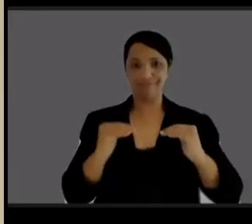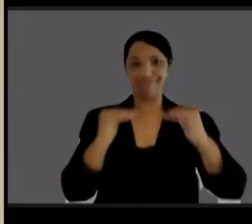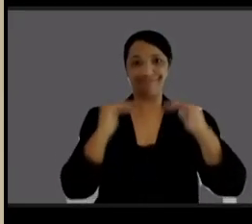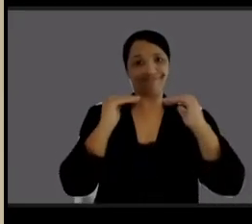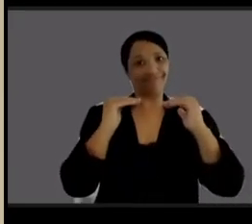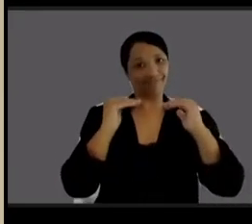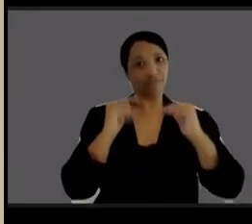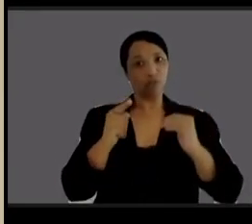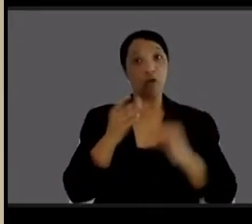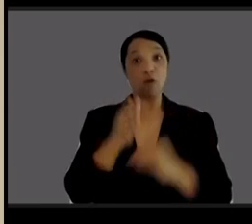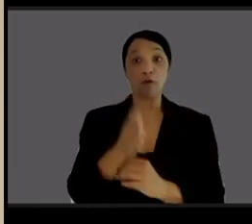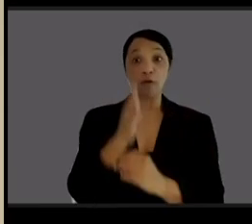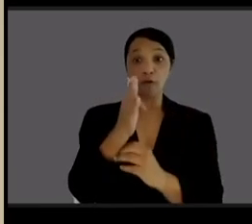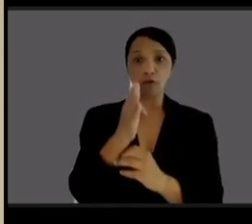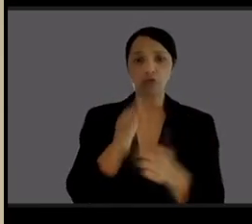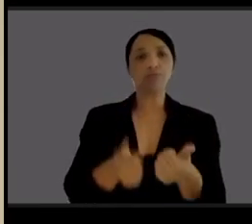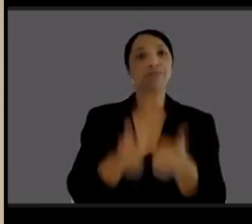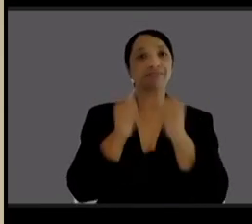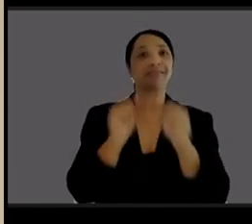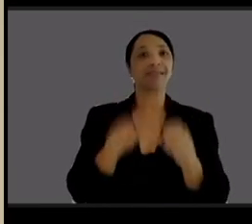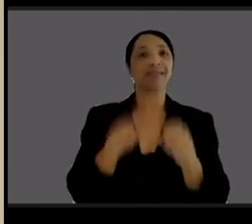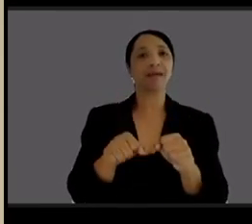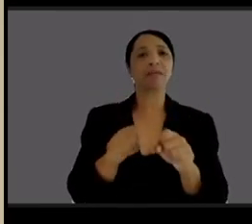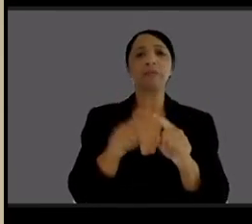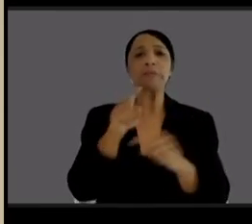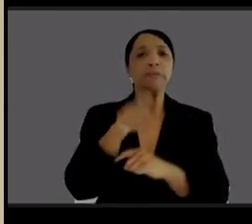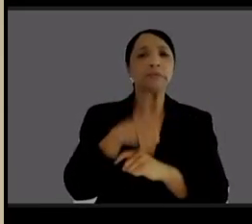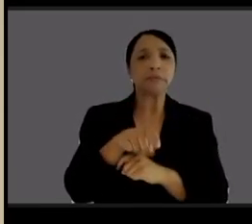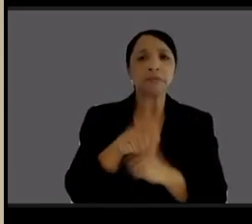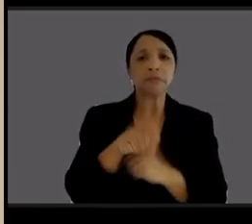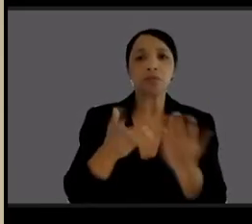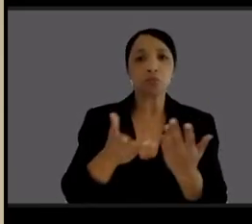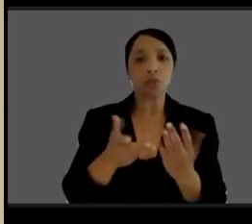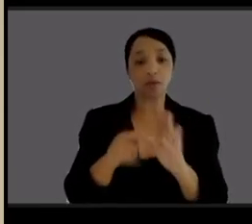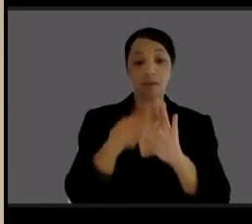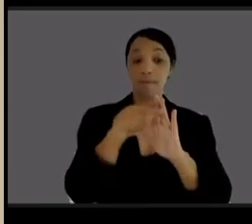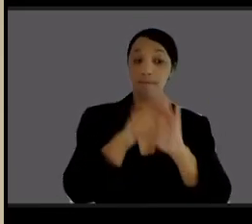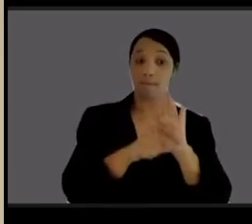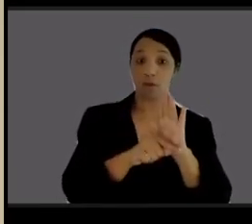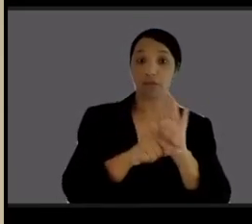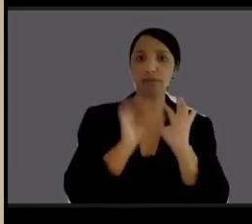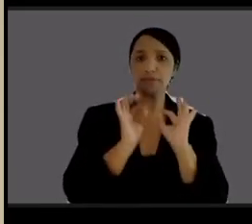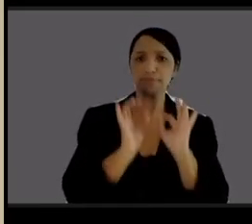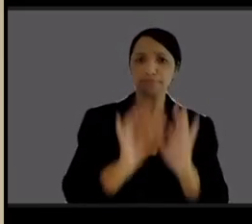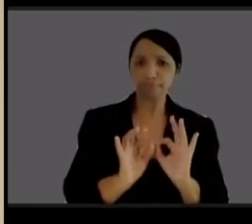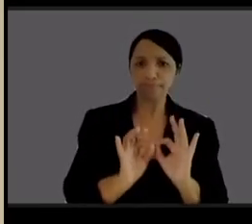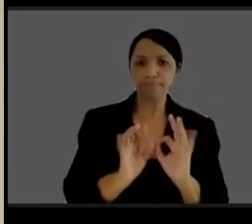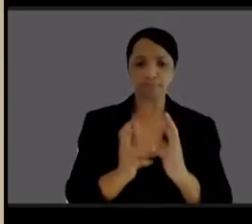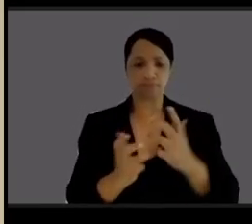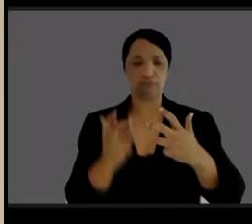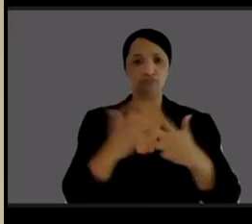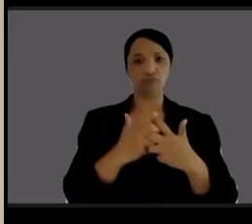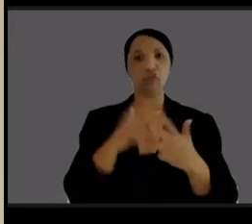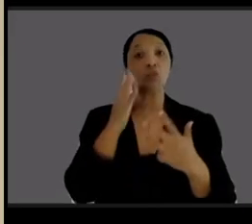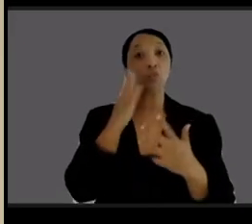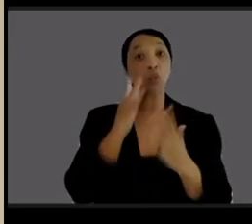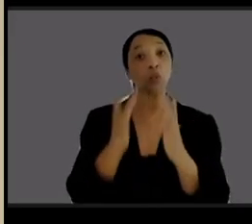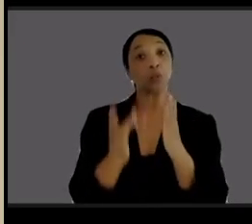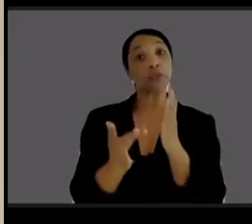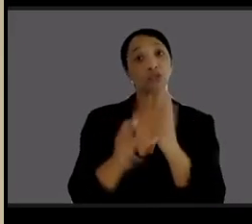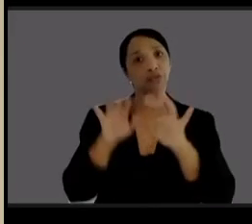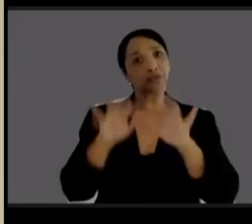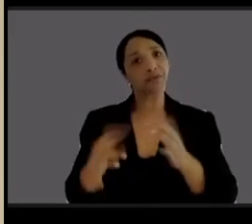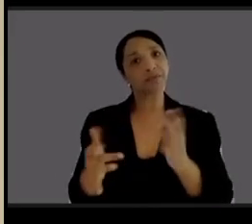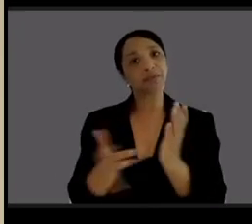solucionar estos problemas teniendo un futuro mucho más resiliente. Pero ahora hablemos de aquellas políticas que